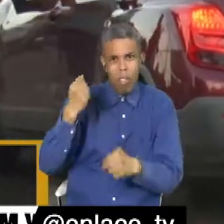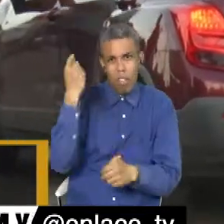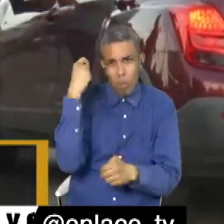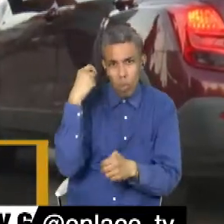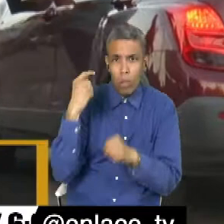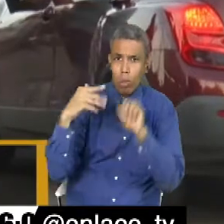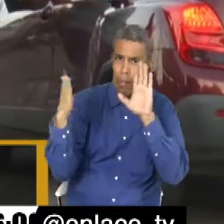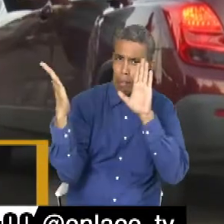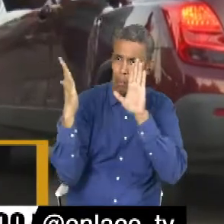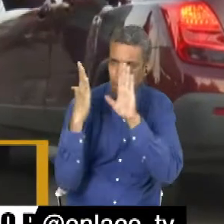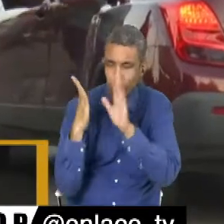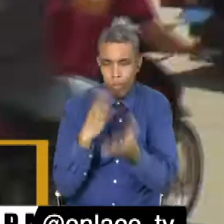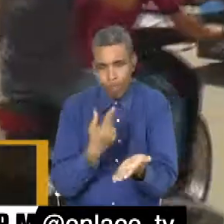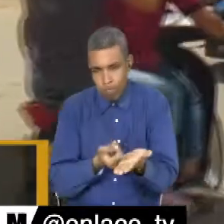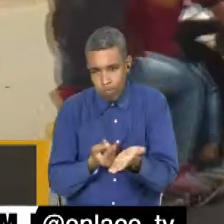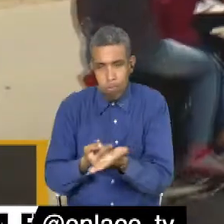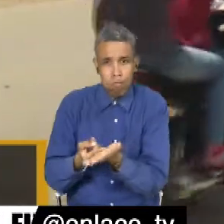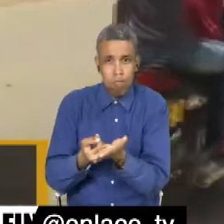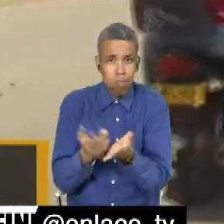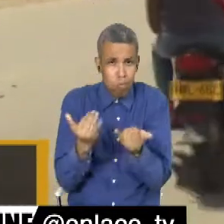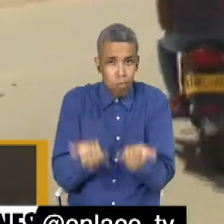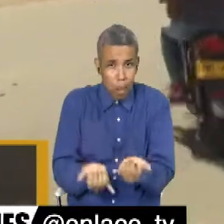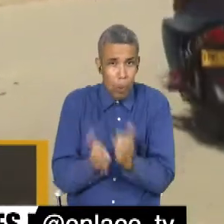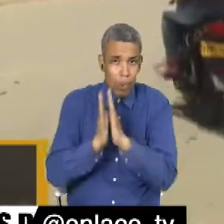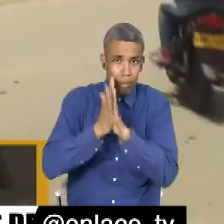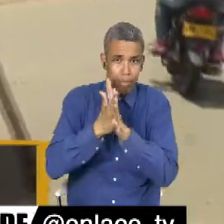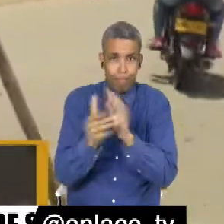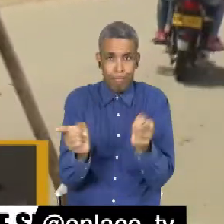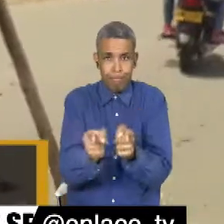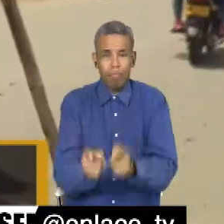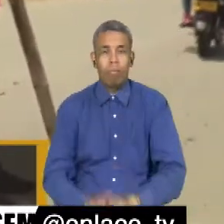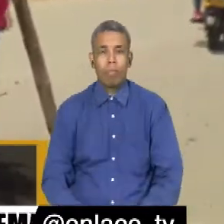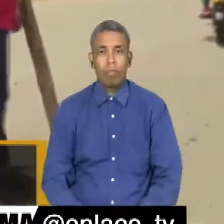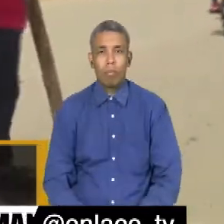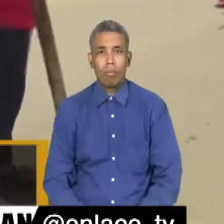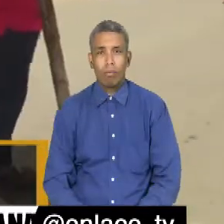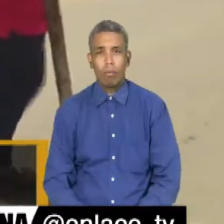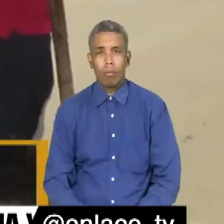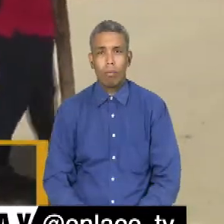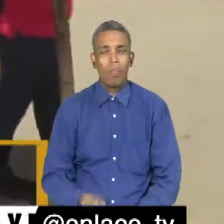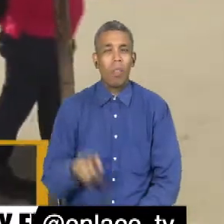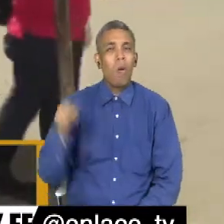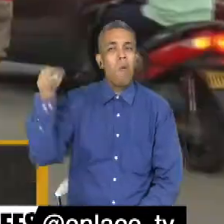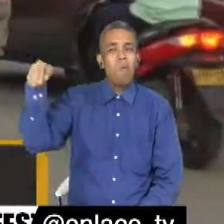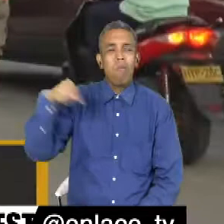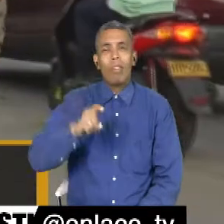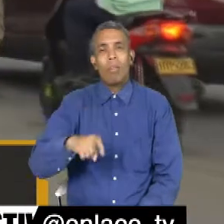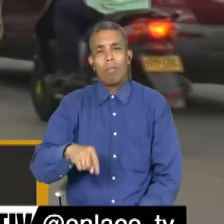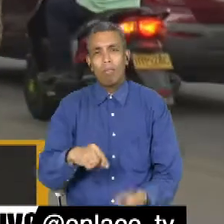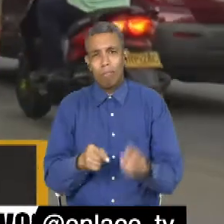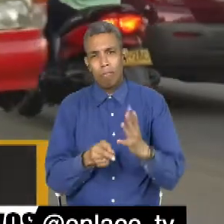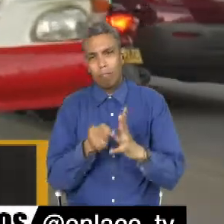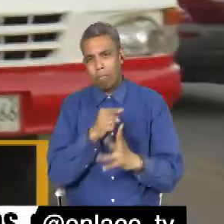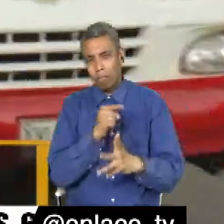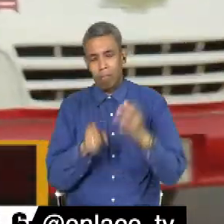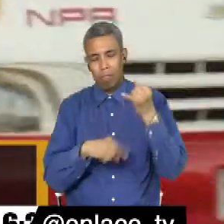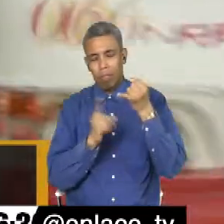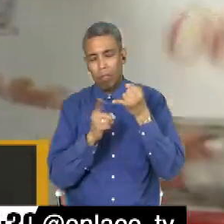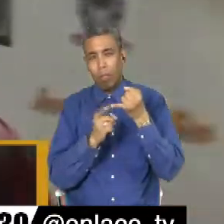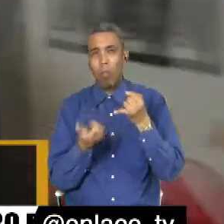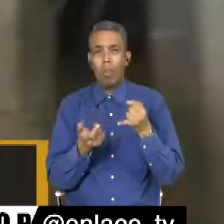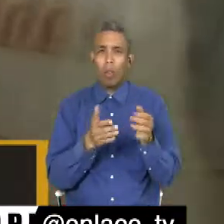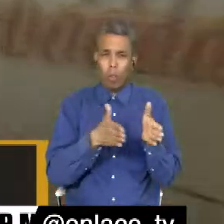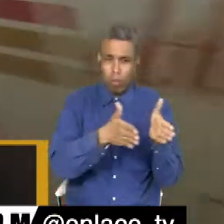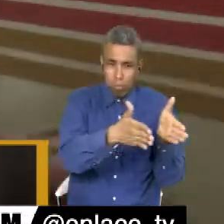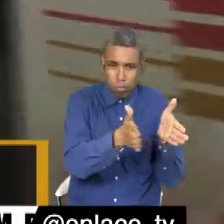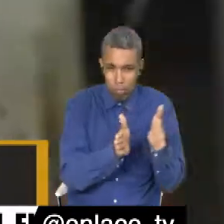Eso es lo que les puedo manifestar a esta hora de la mañana. Unas necesidades que ellos tienen básicas es el tema de las vías, el agua potable. Ellos aseguran también que el